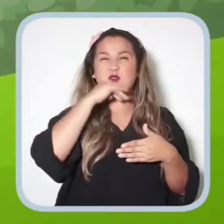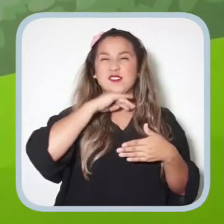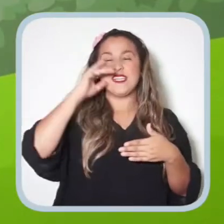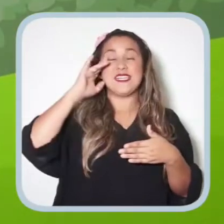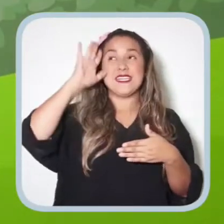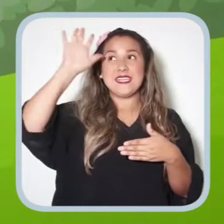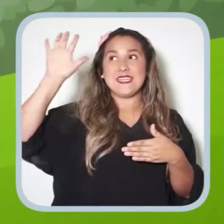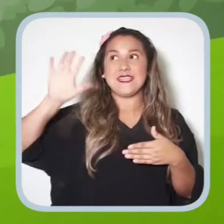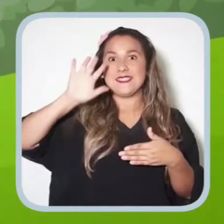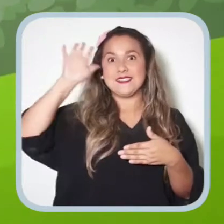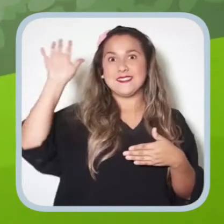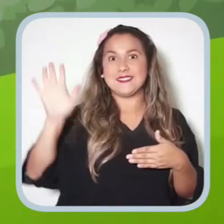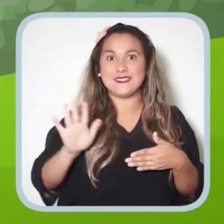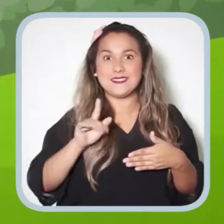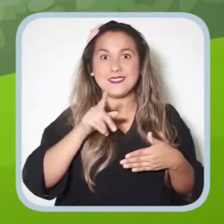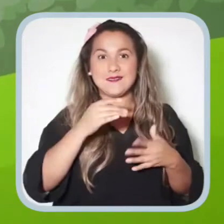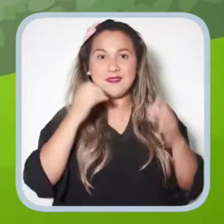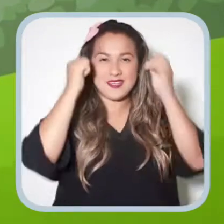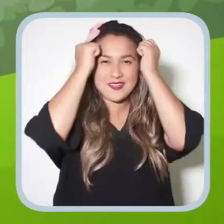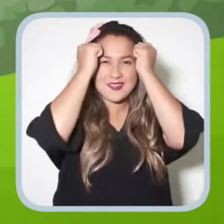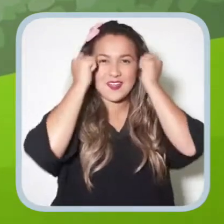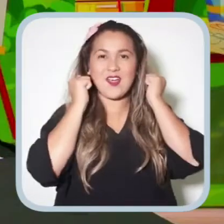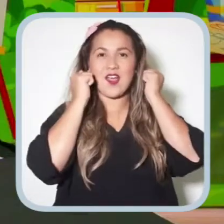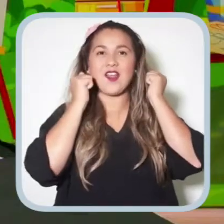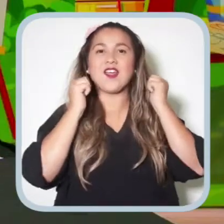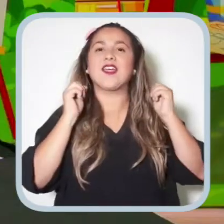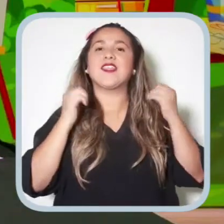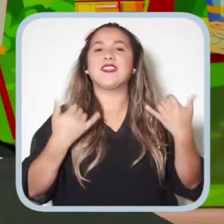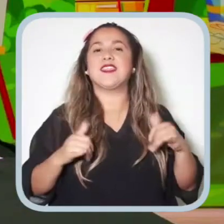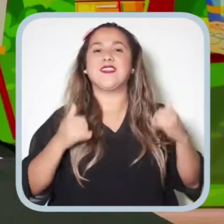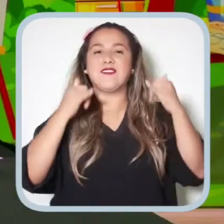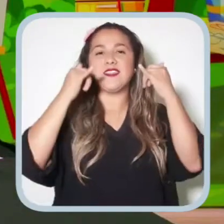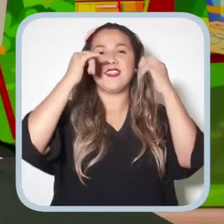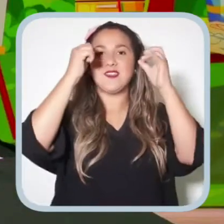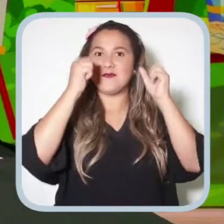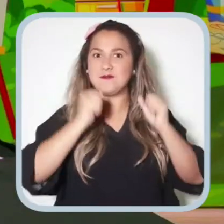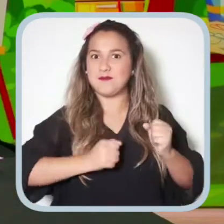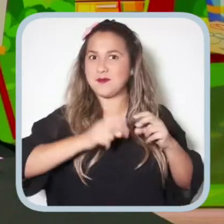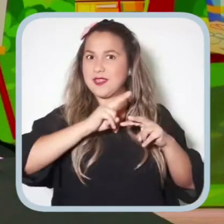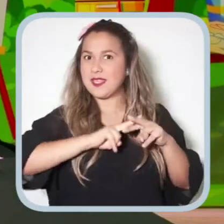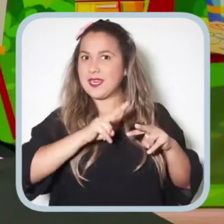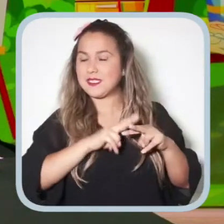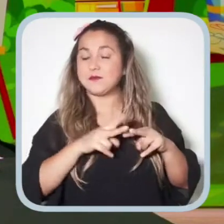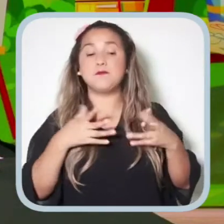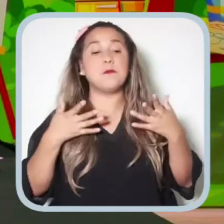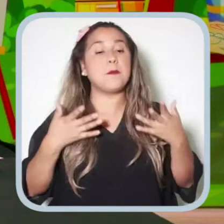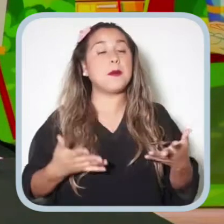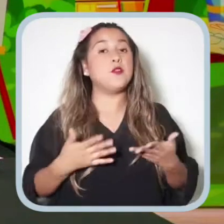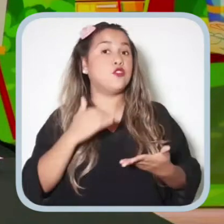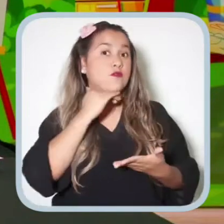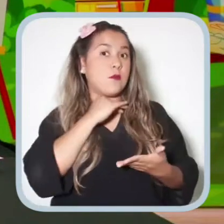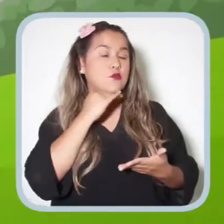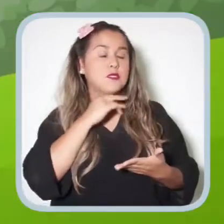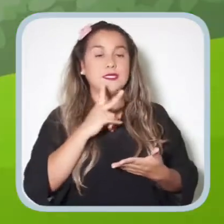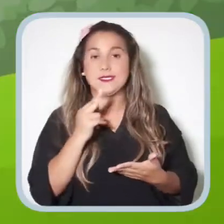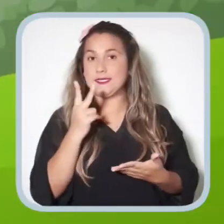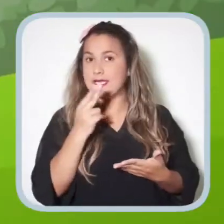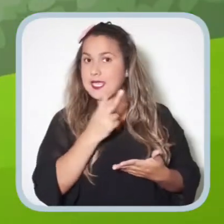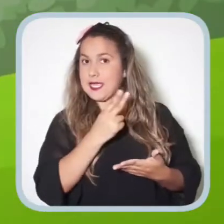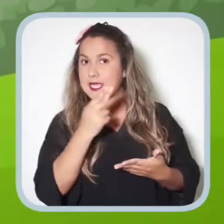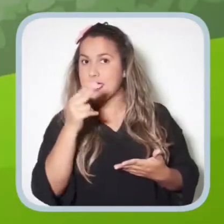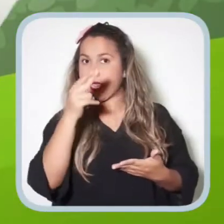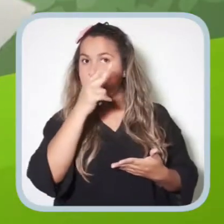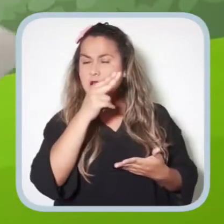para un gorro divertido poder fabricar. Para esto, vamos a ocupar una tijera. Es